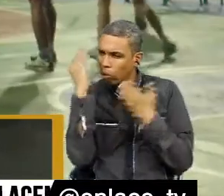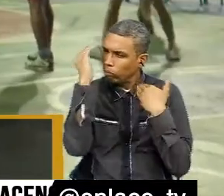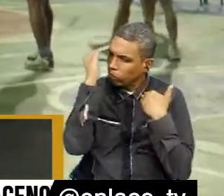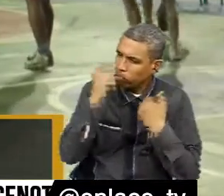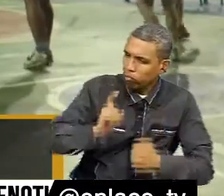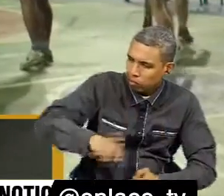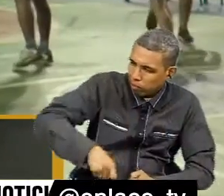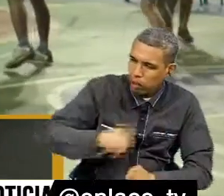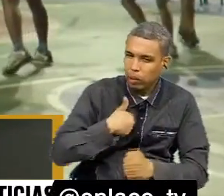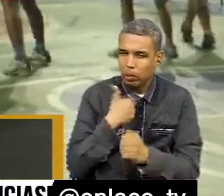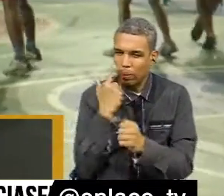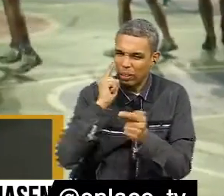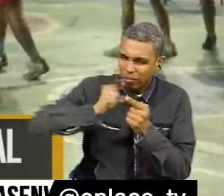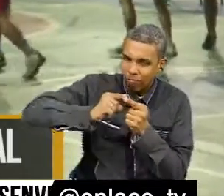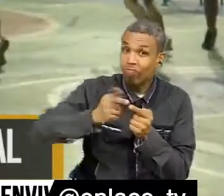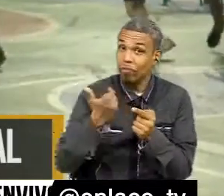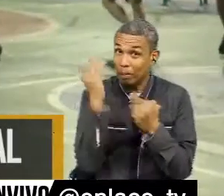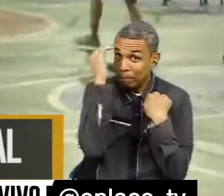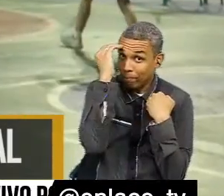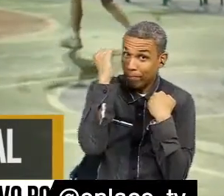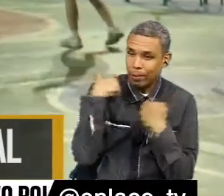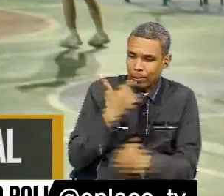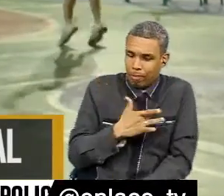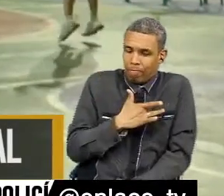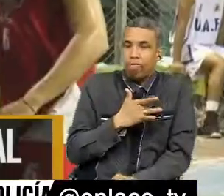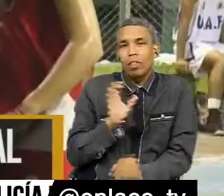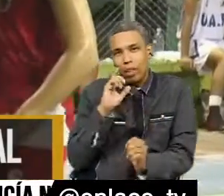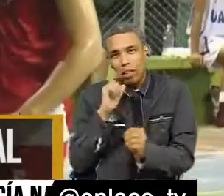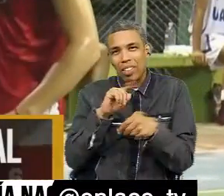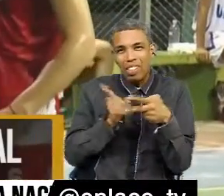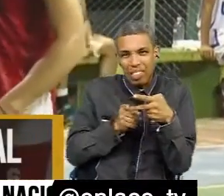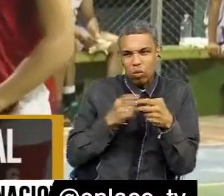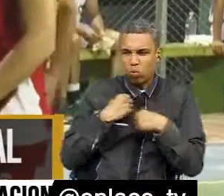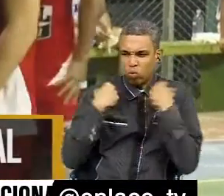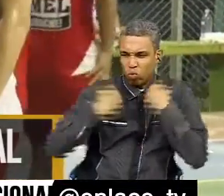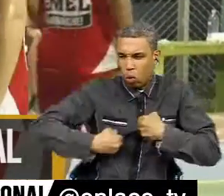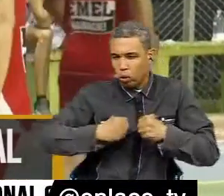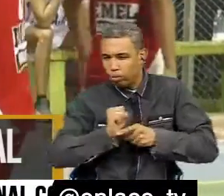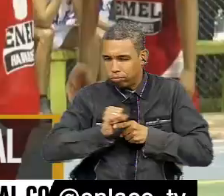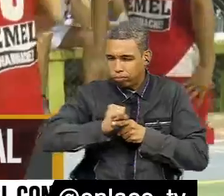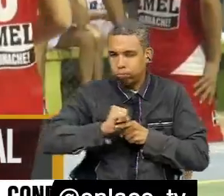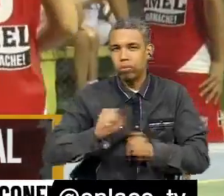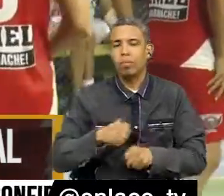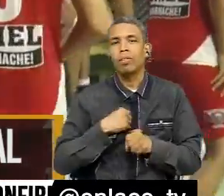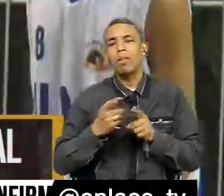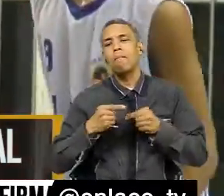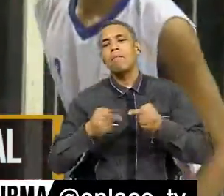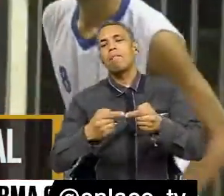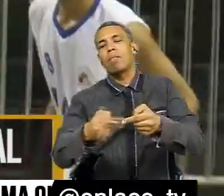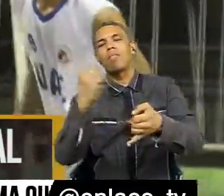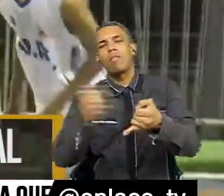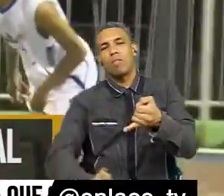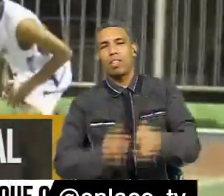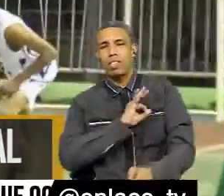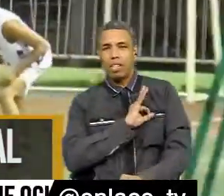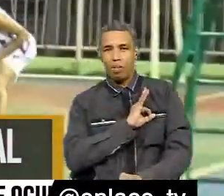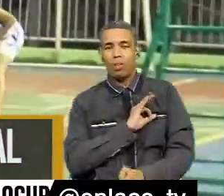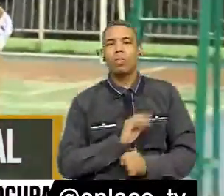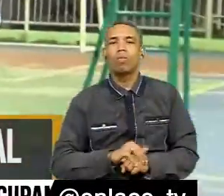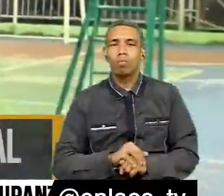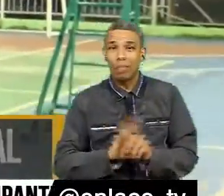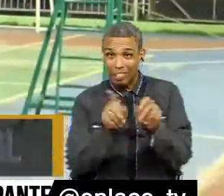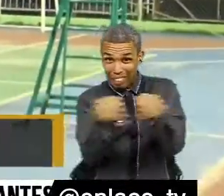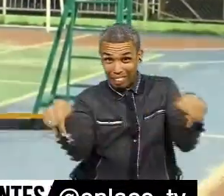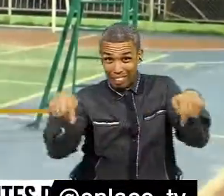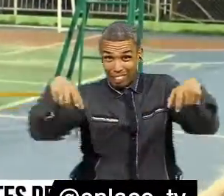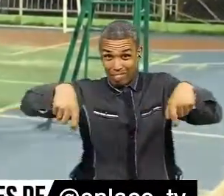club deportivo sólido para empezar a proyectarnos a nivel nacional. Se tienen previstas las finales para este sábado 30 de julio en la remodelada